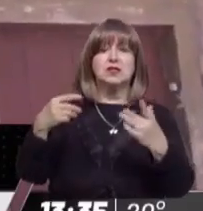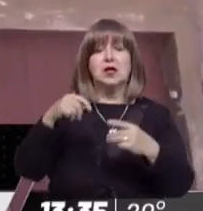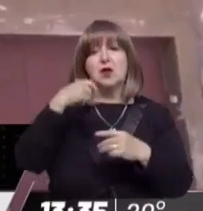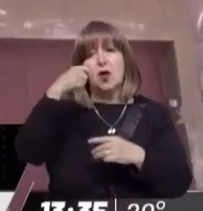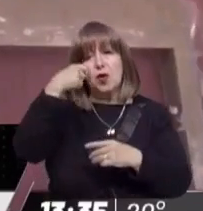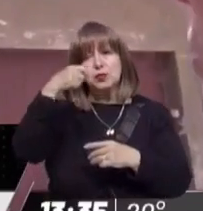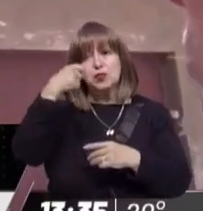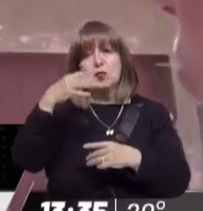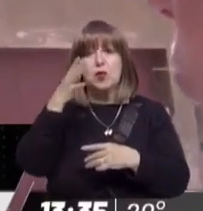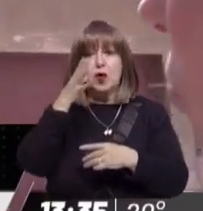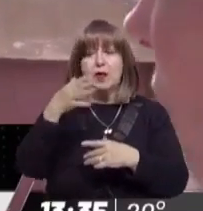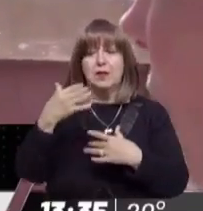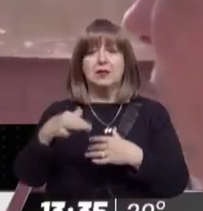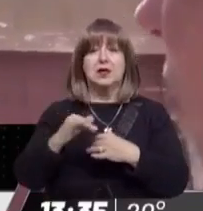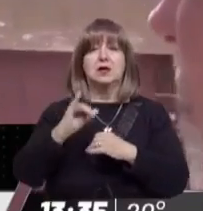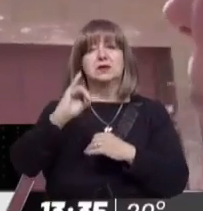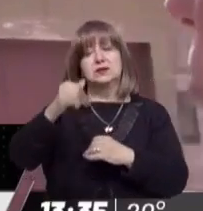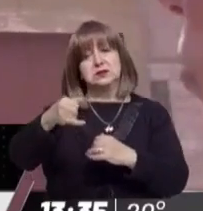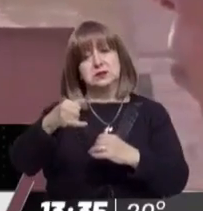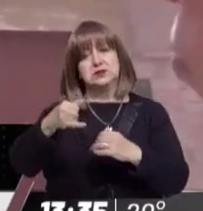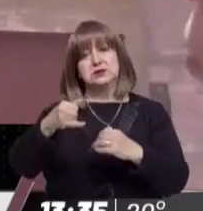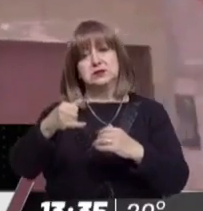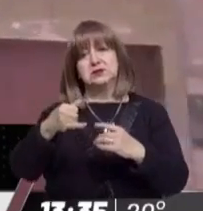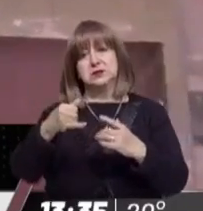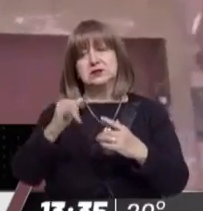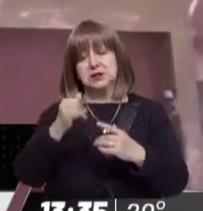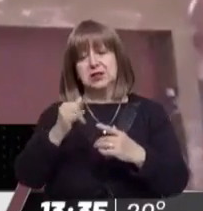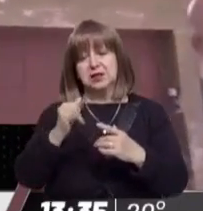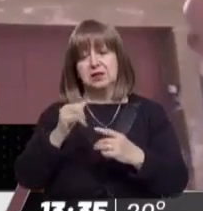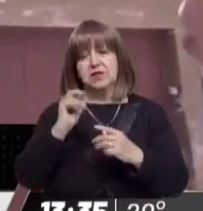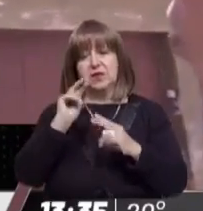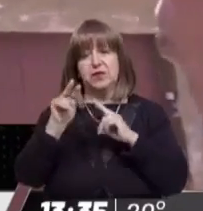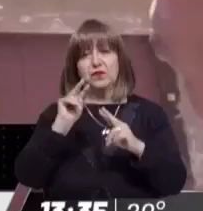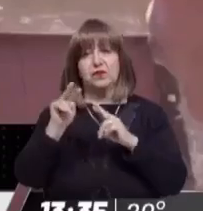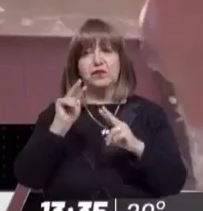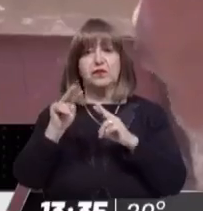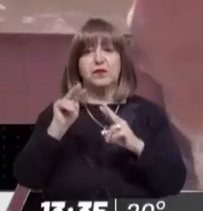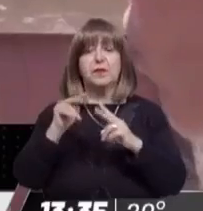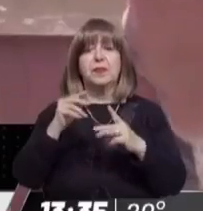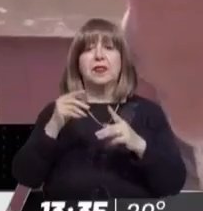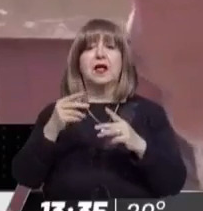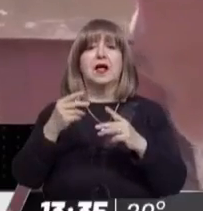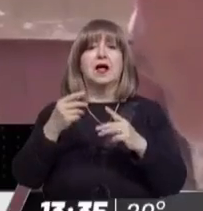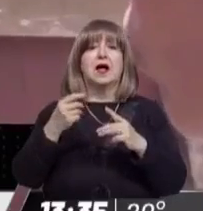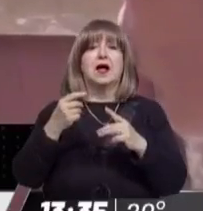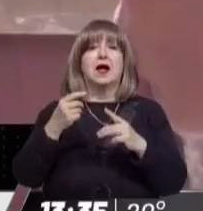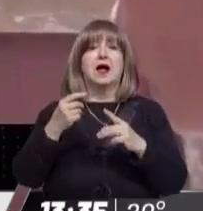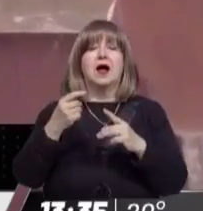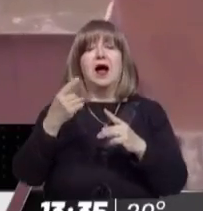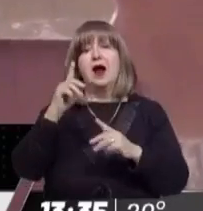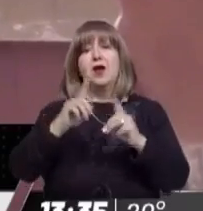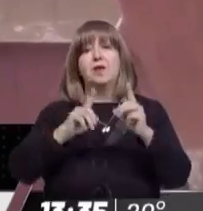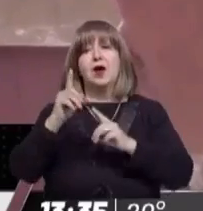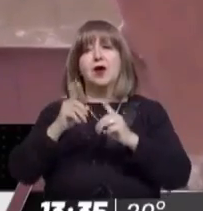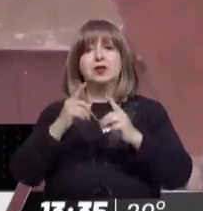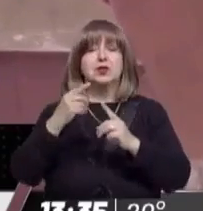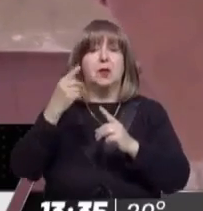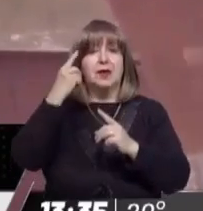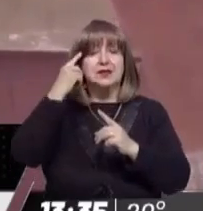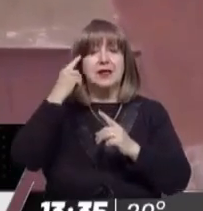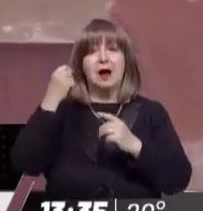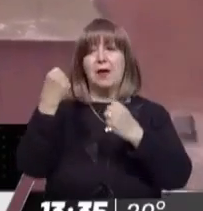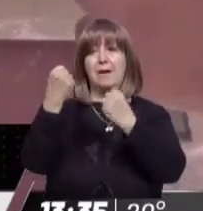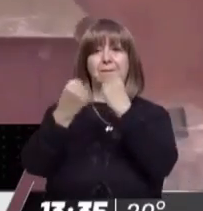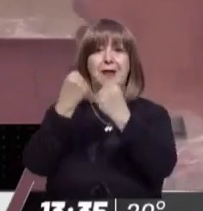lógico s problema con el muchacho sí pero nadie esperaba que fuera a pasar esto si esperamos A lo mejor una pelea en el barrio que